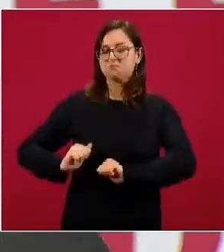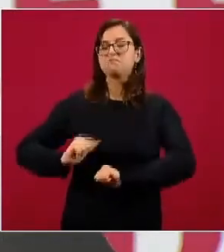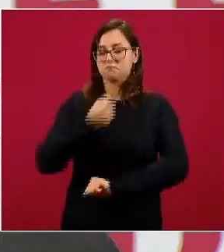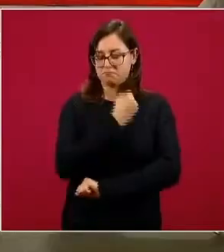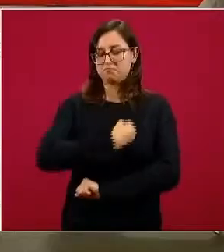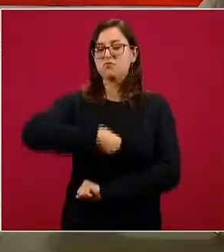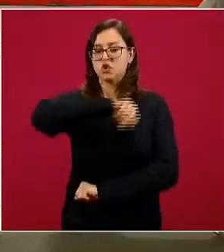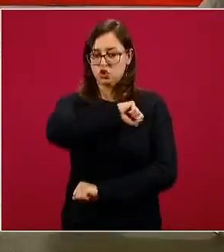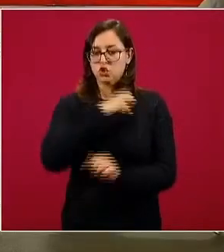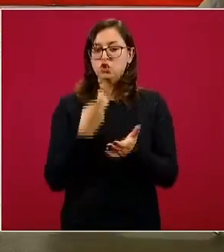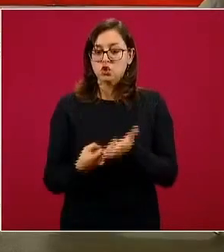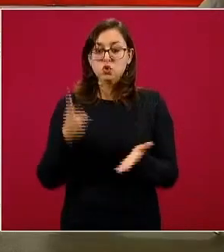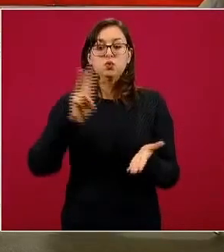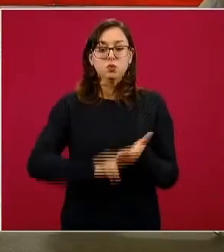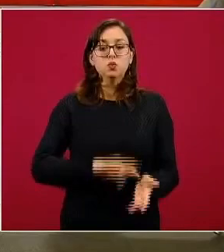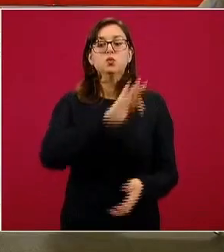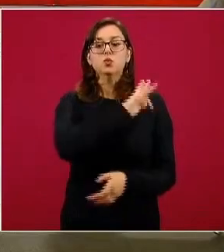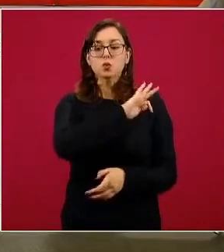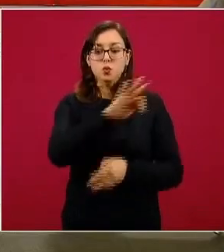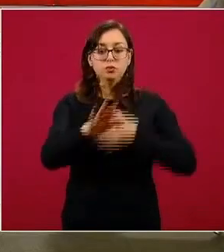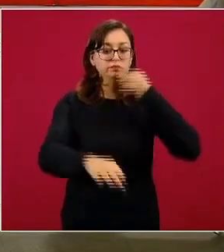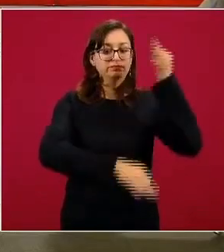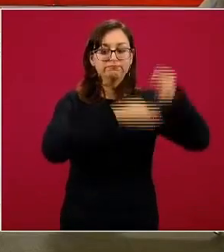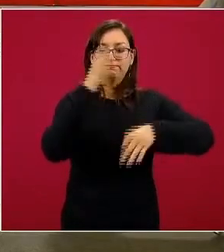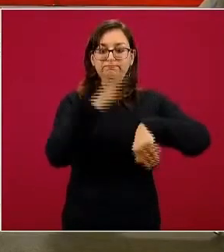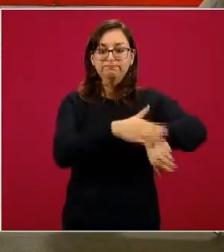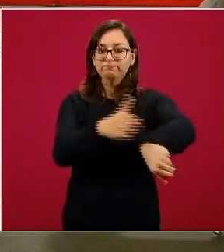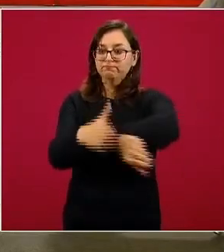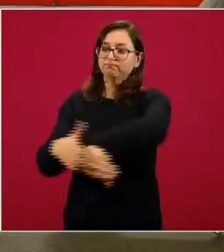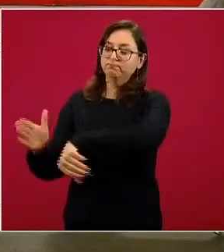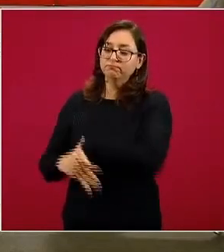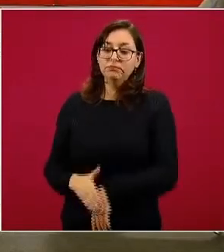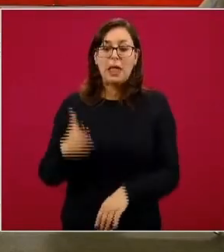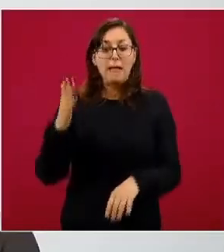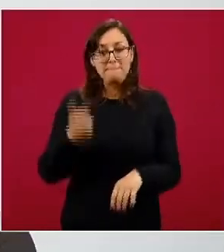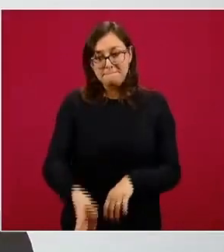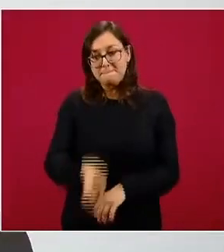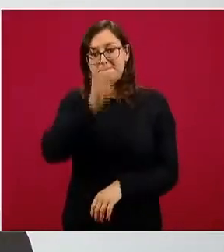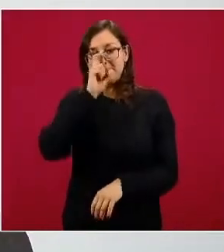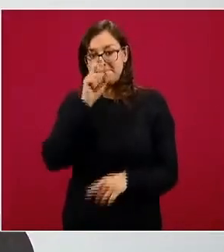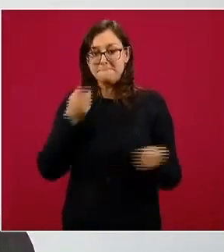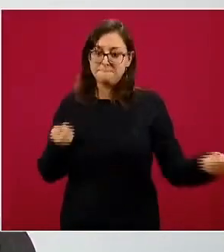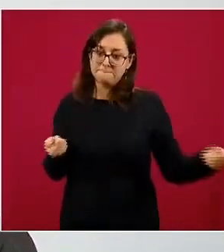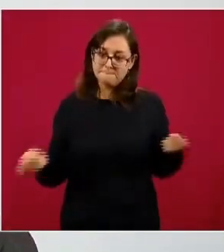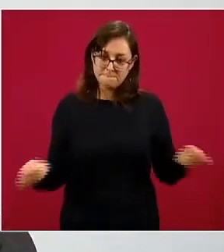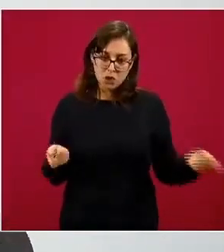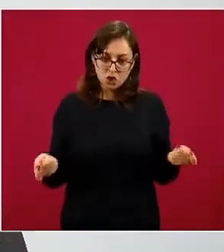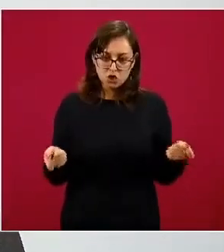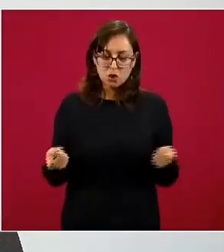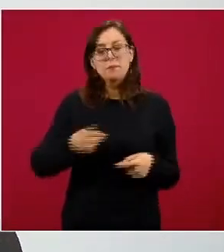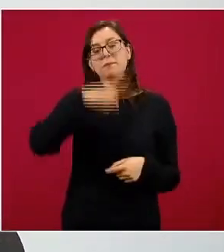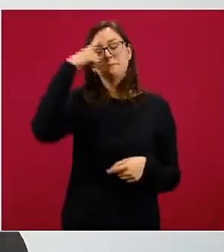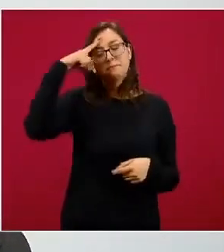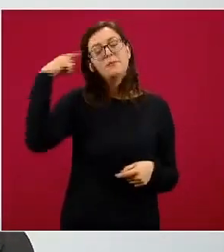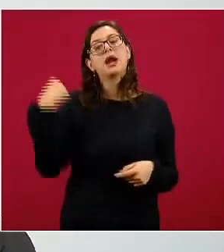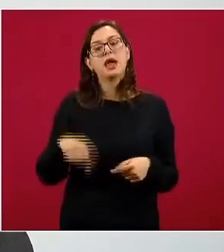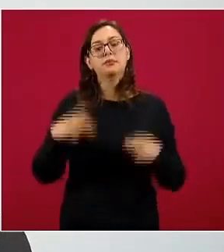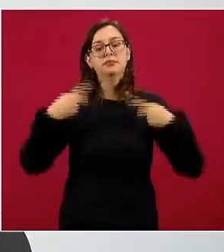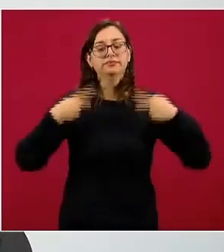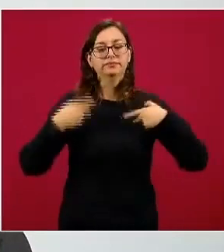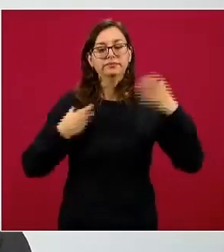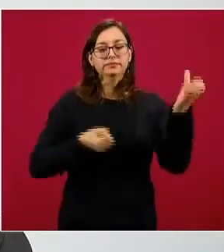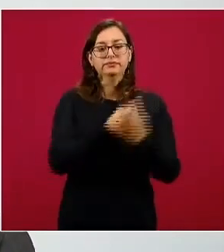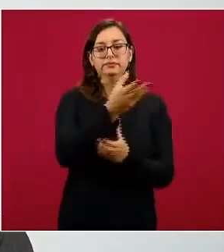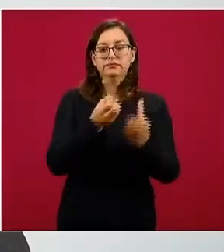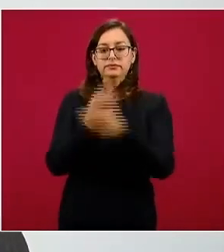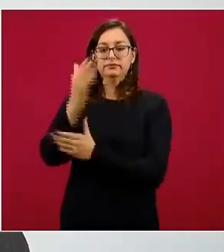una motivación de salud para ejercer acciones administrativas que contribuyan a reducir la movilidad en el espacio